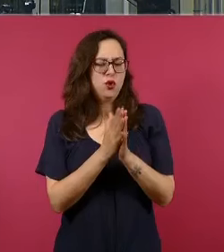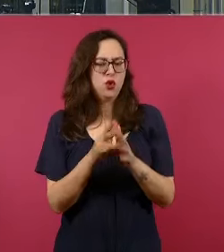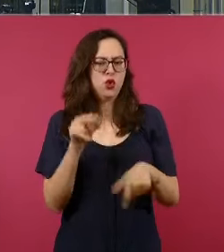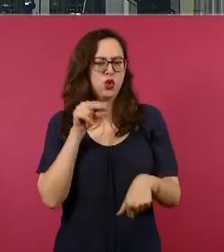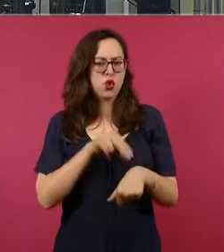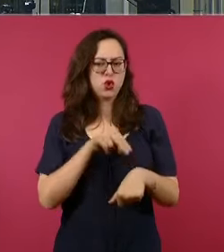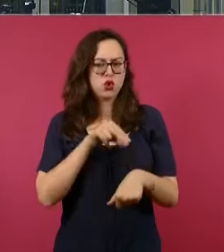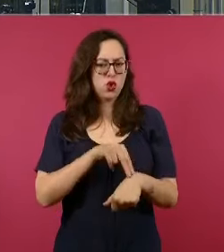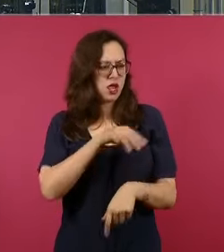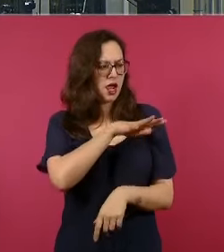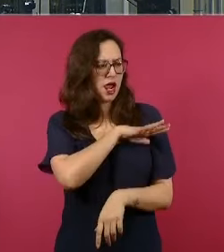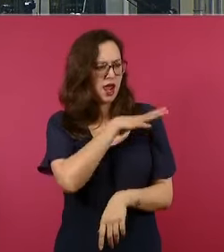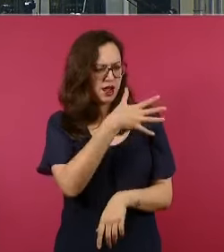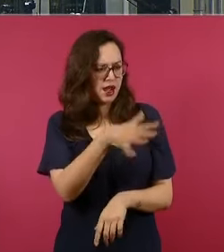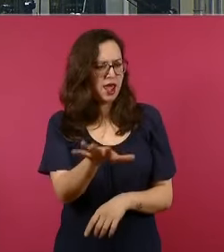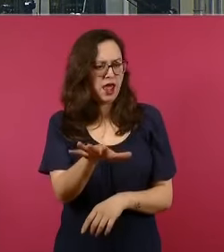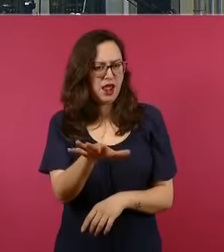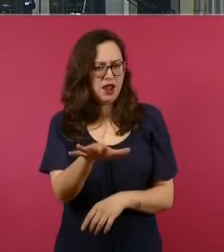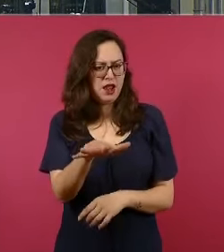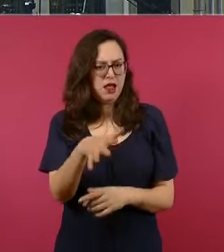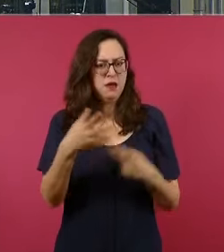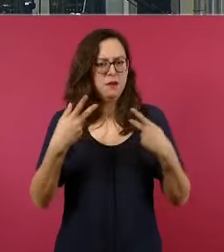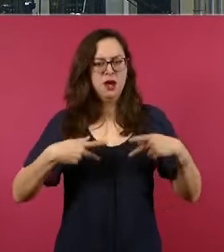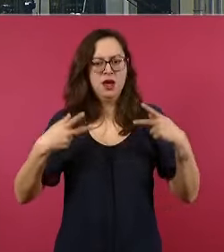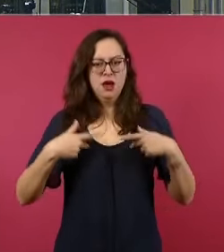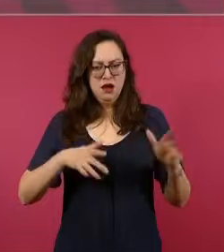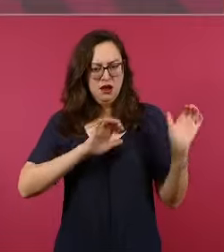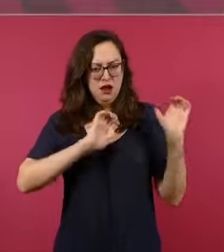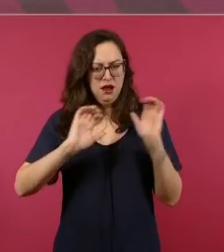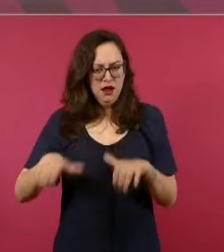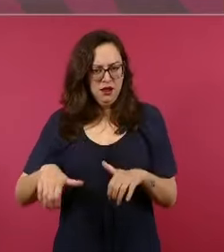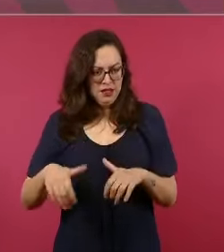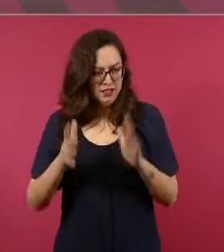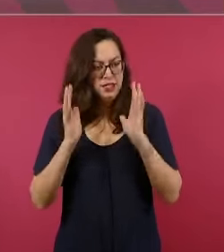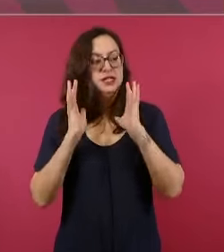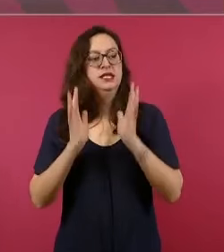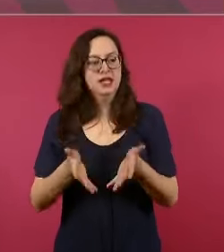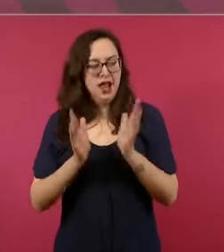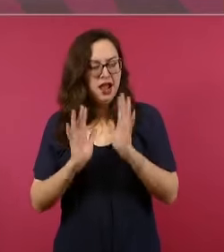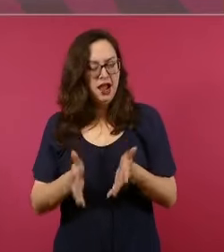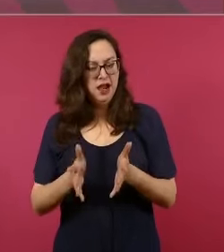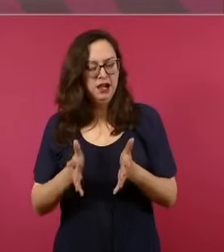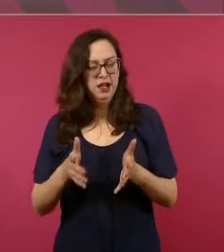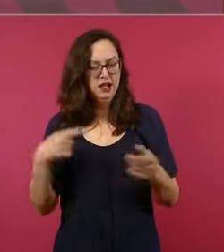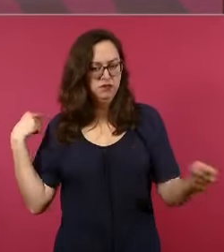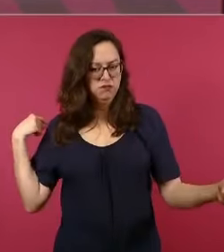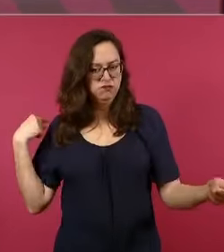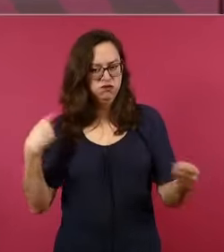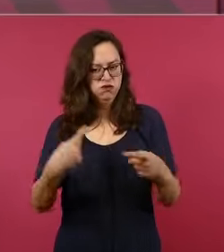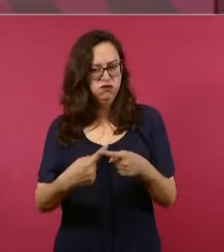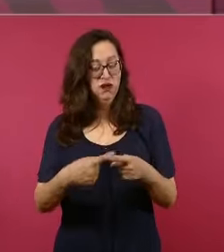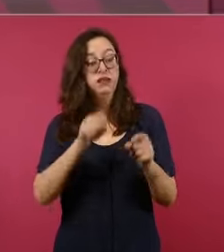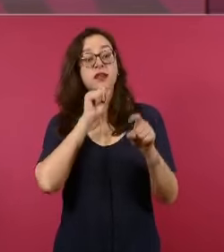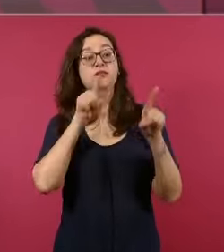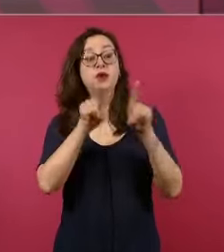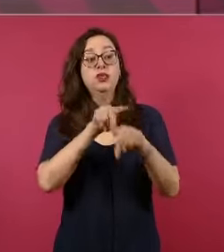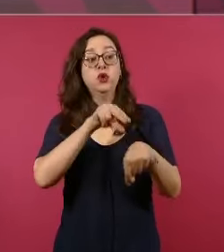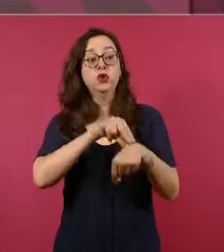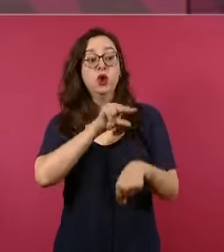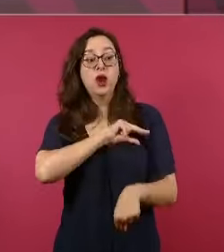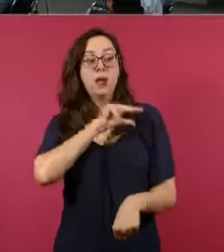generales Cuántos este ya están contratados nuevos y cuántos hasta ahora especialistas